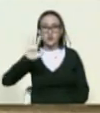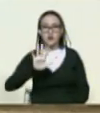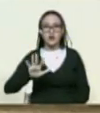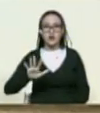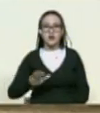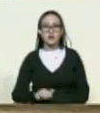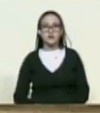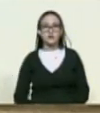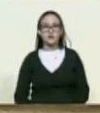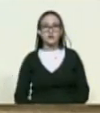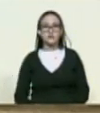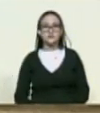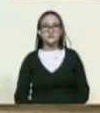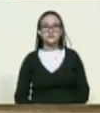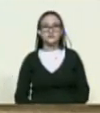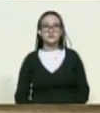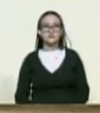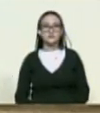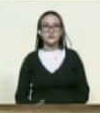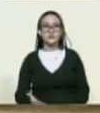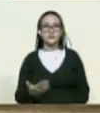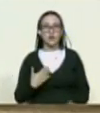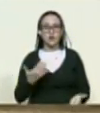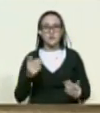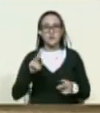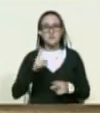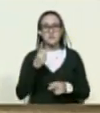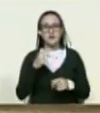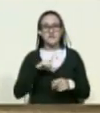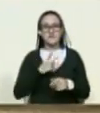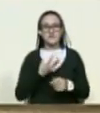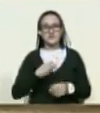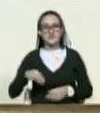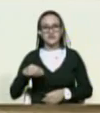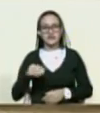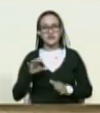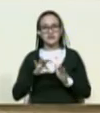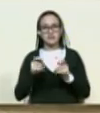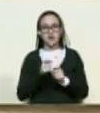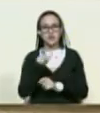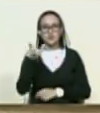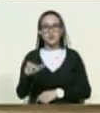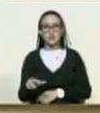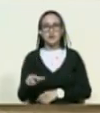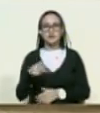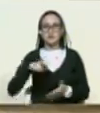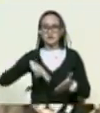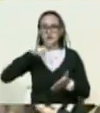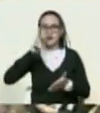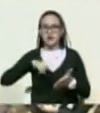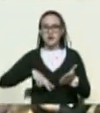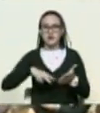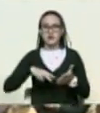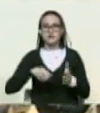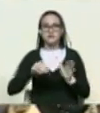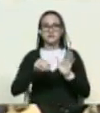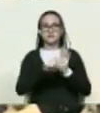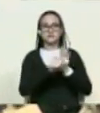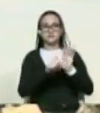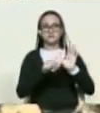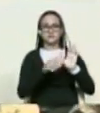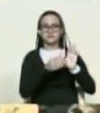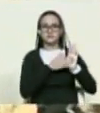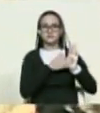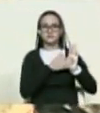Bueno, yo voy a pedirle al primer vicepresidente de la Asamblea Constituyente que dé lectura al decreto propuesto